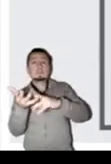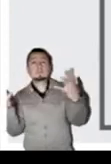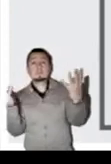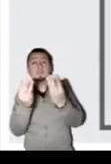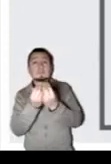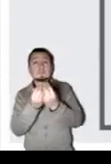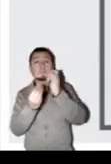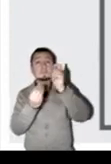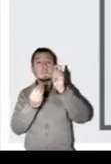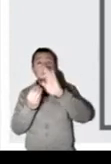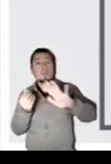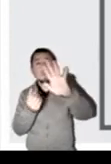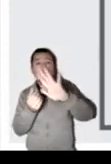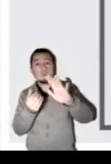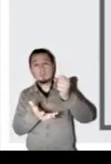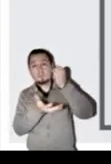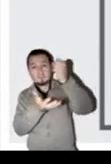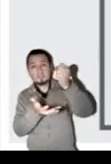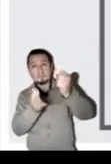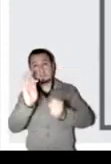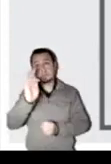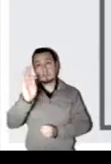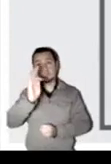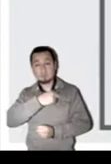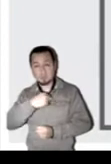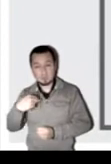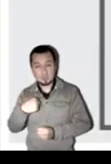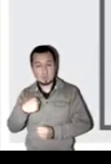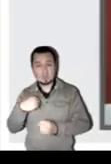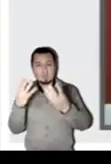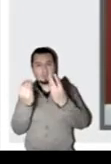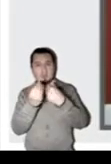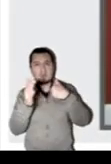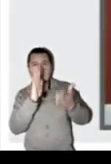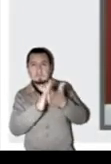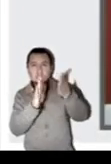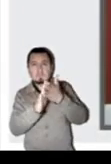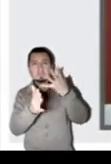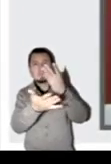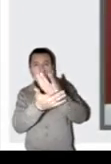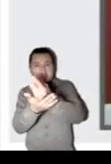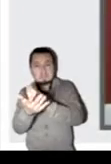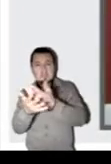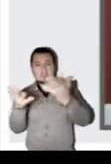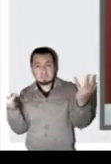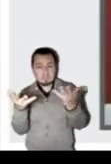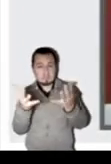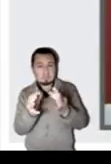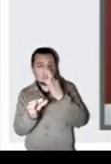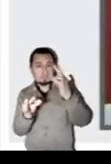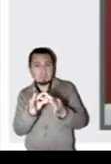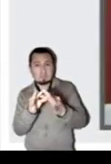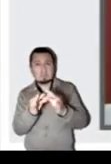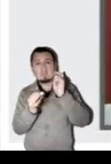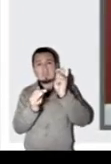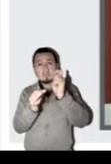de lavado si nosotros con las obras que ya hicimos de colectores logramos ya terminar la planta